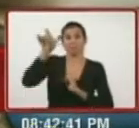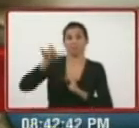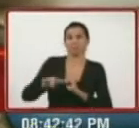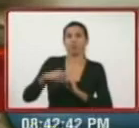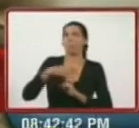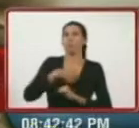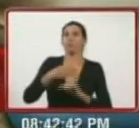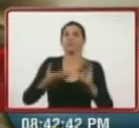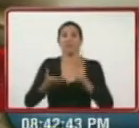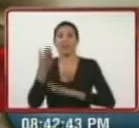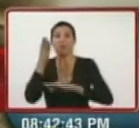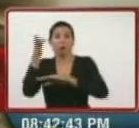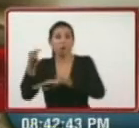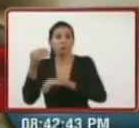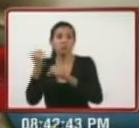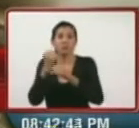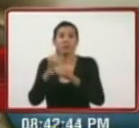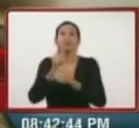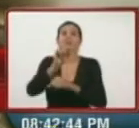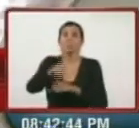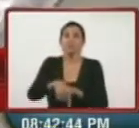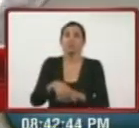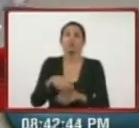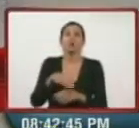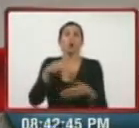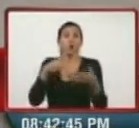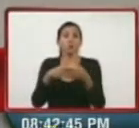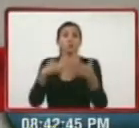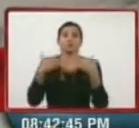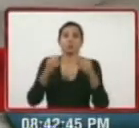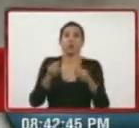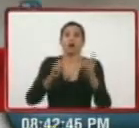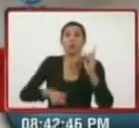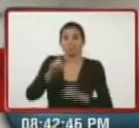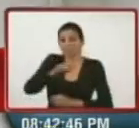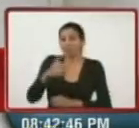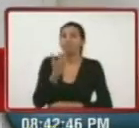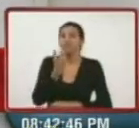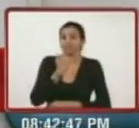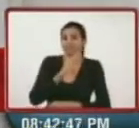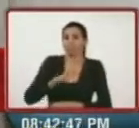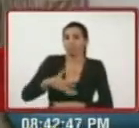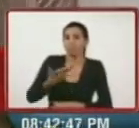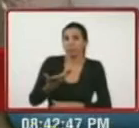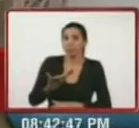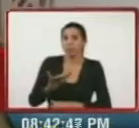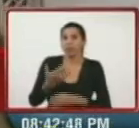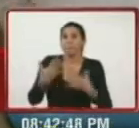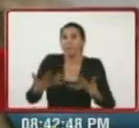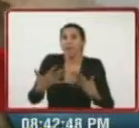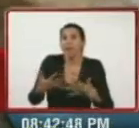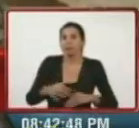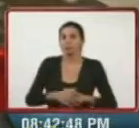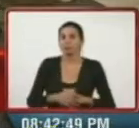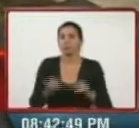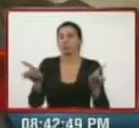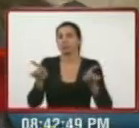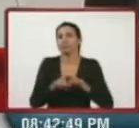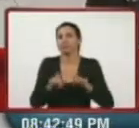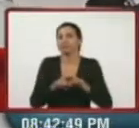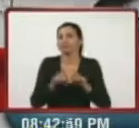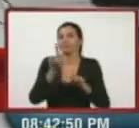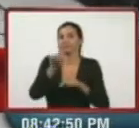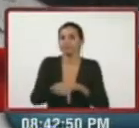salir a su trabajo, sino también atentando contra la salud de que muchas de estas personas puedan trasladarse por una emergencia, como también evitando